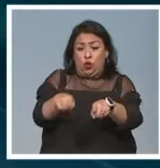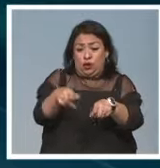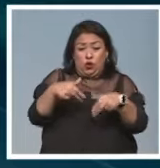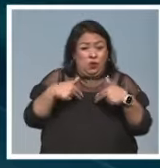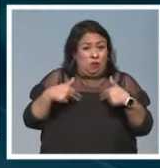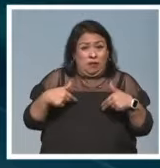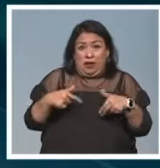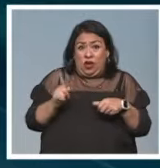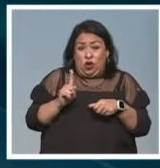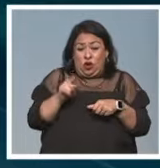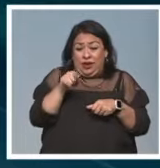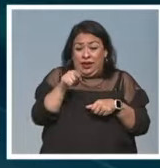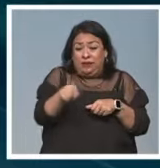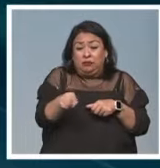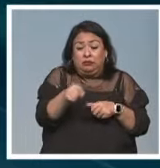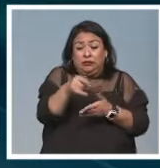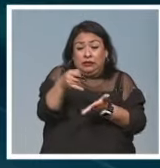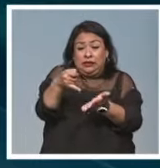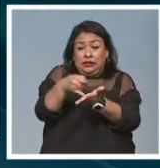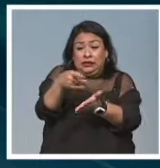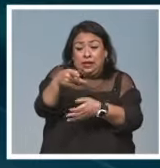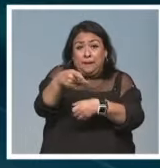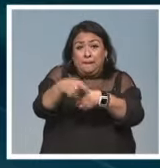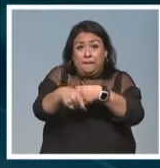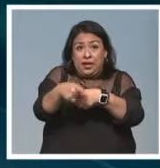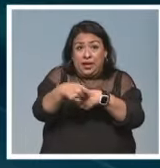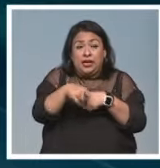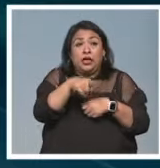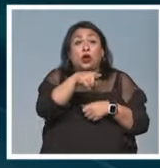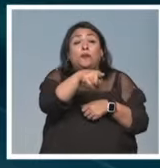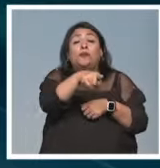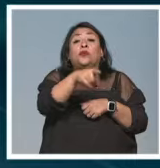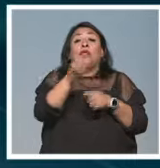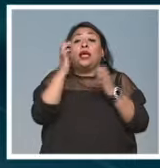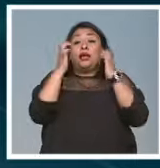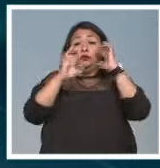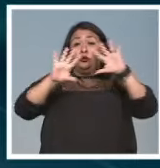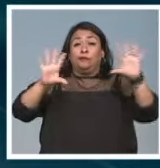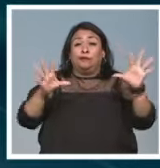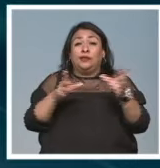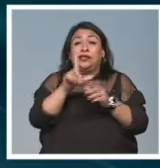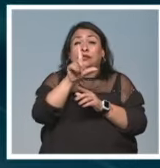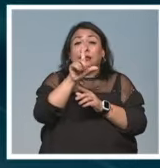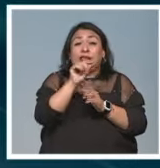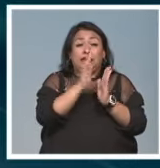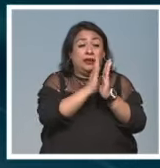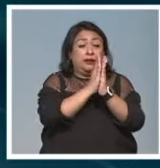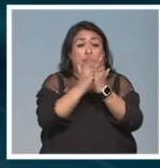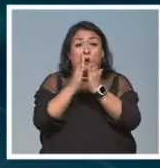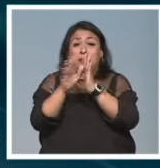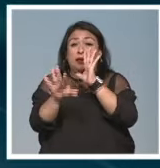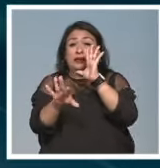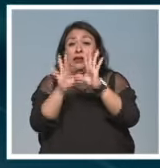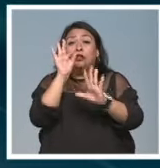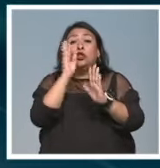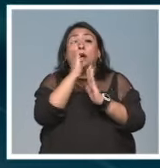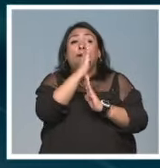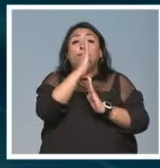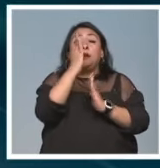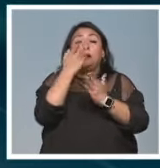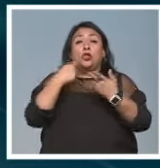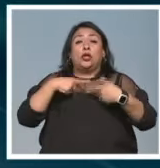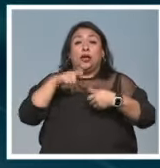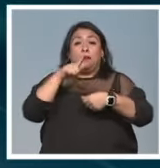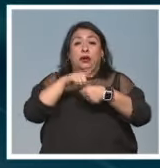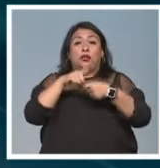humano, sino ya es una isla que está en peligro. La exposición reúne 70 ejemplares seleccionados de las bibliotecas personales